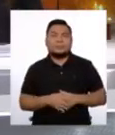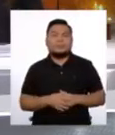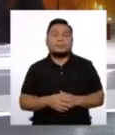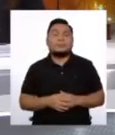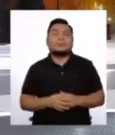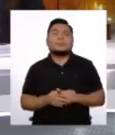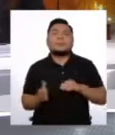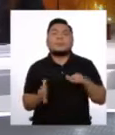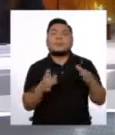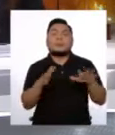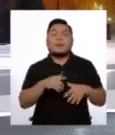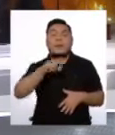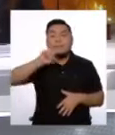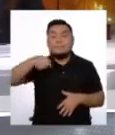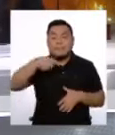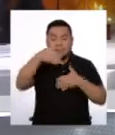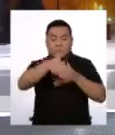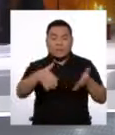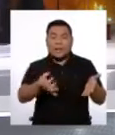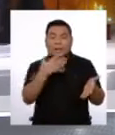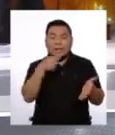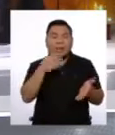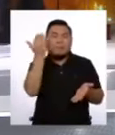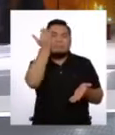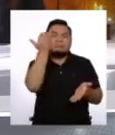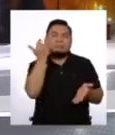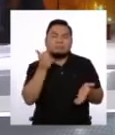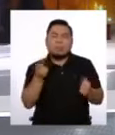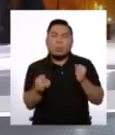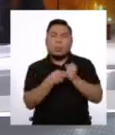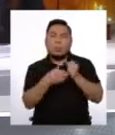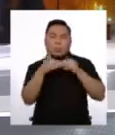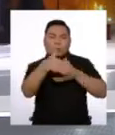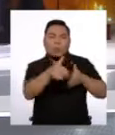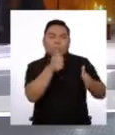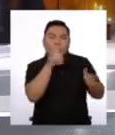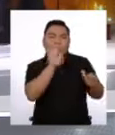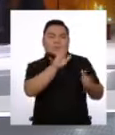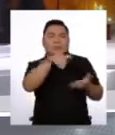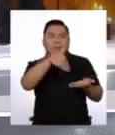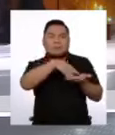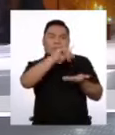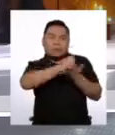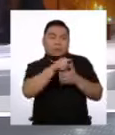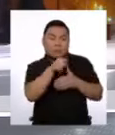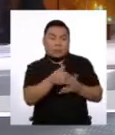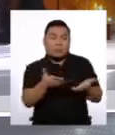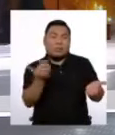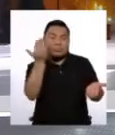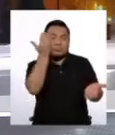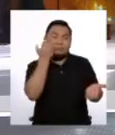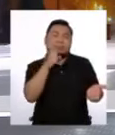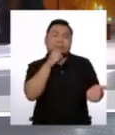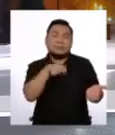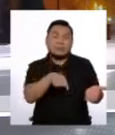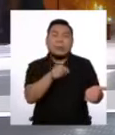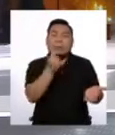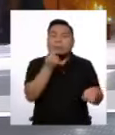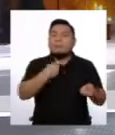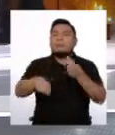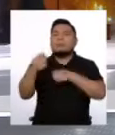Bien, y cerca de mil cajas con fármacos vencidos fueron hallados en un almacén clandestino en el cercado de Lima. Los productos estaban próximos a ser